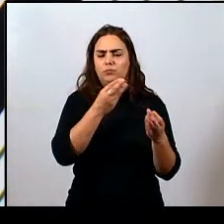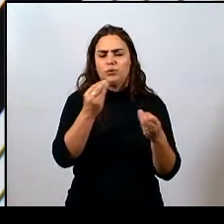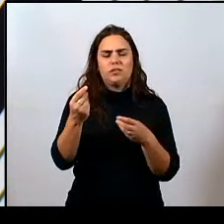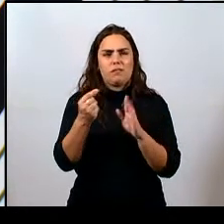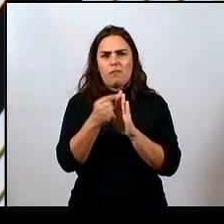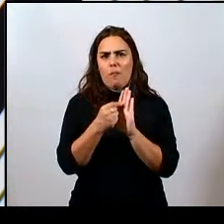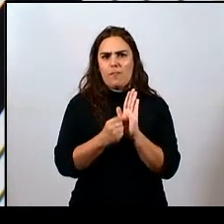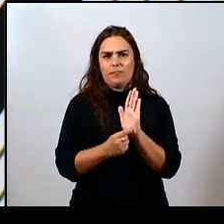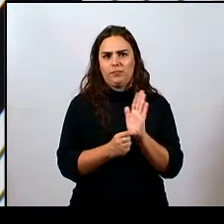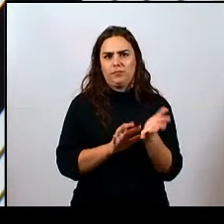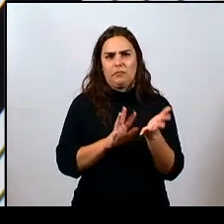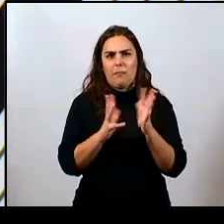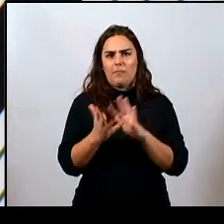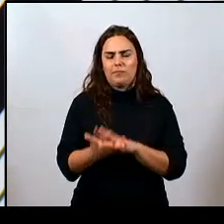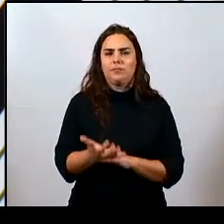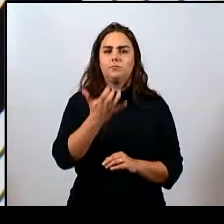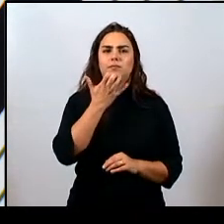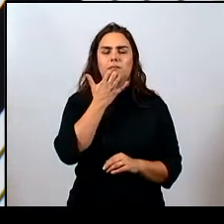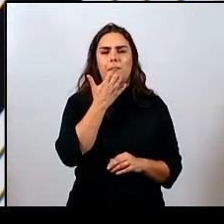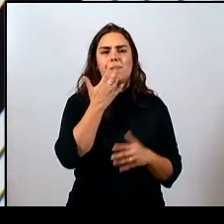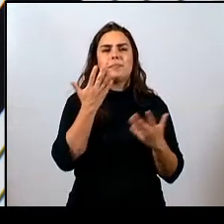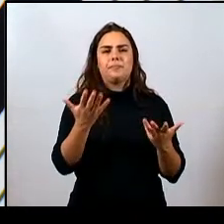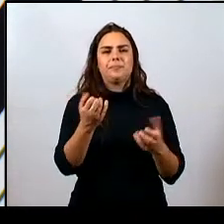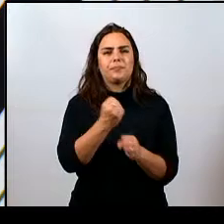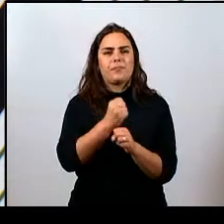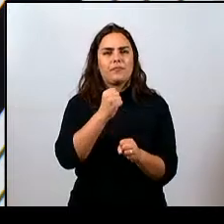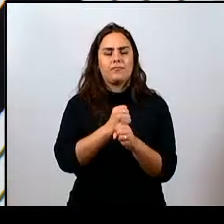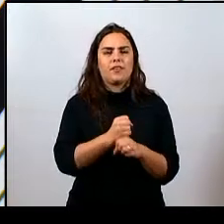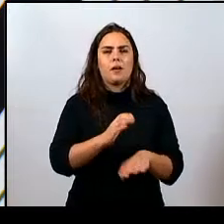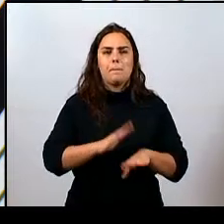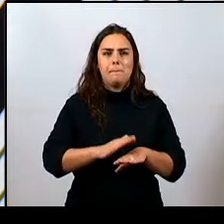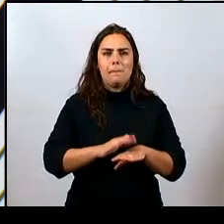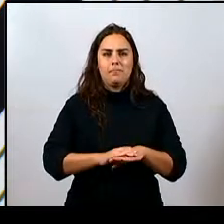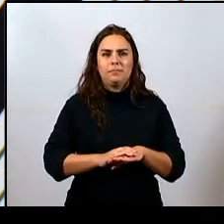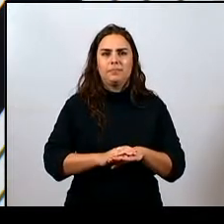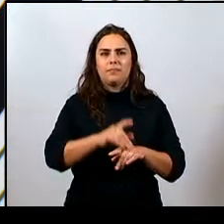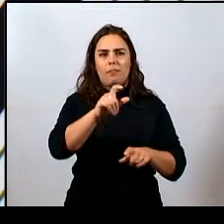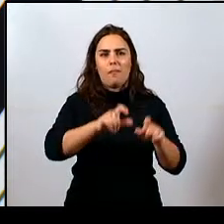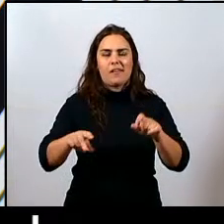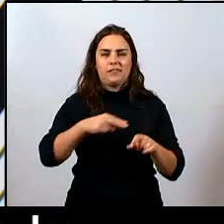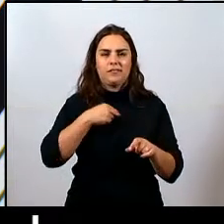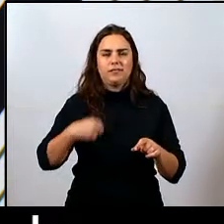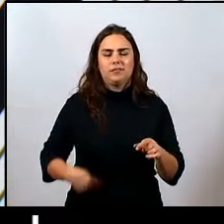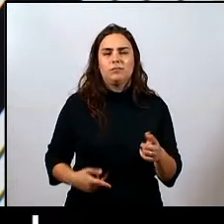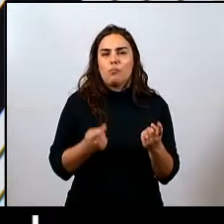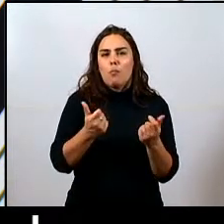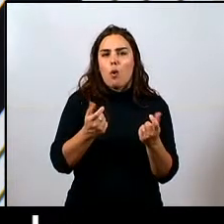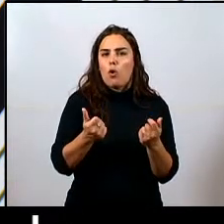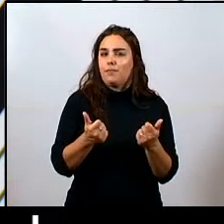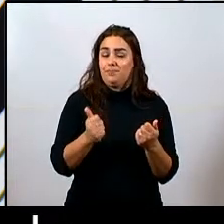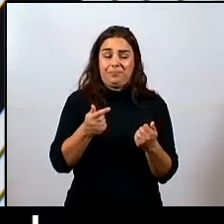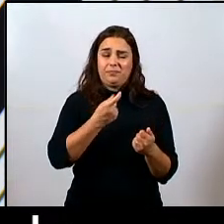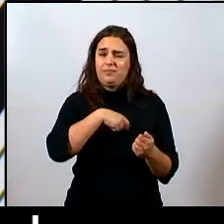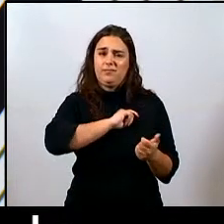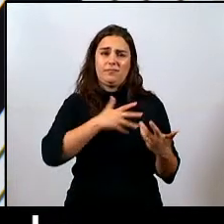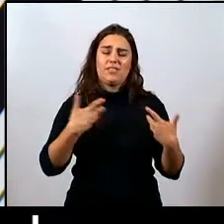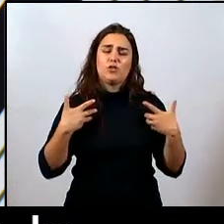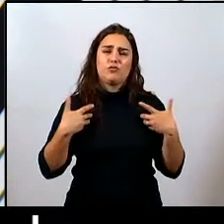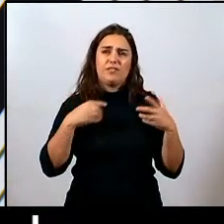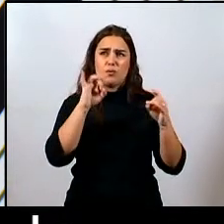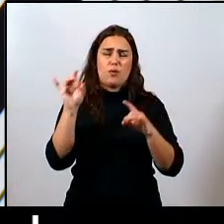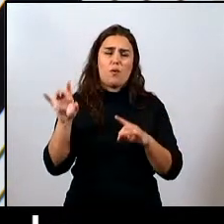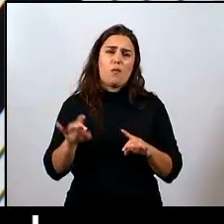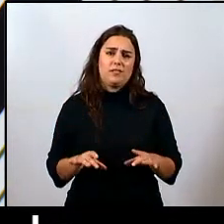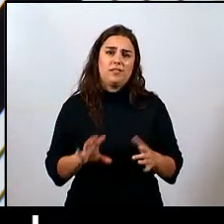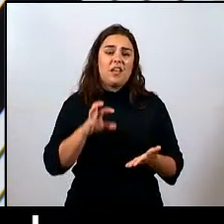medidas. Por ejemplo, trabajar para combatir la escasez de personal sanitario que estamos sufriendo en toda España, aunque sigamos